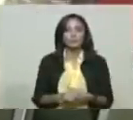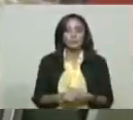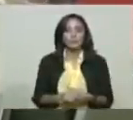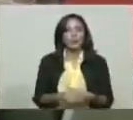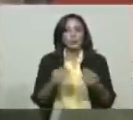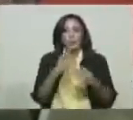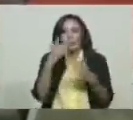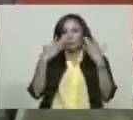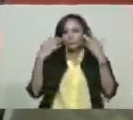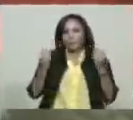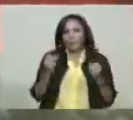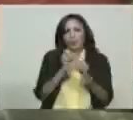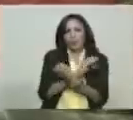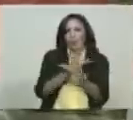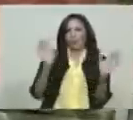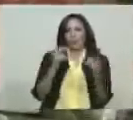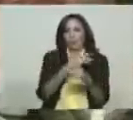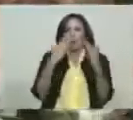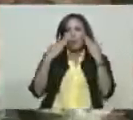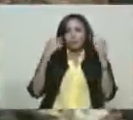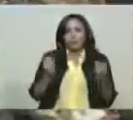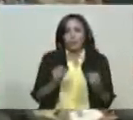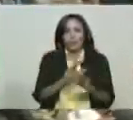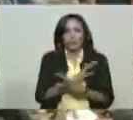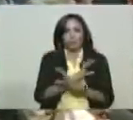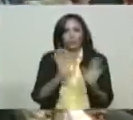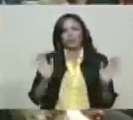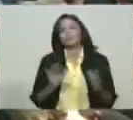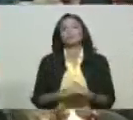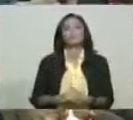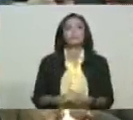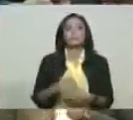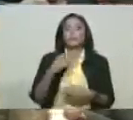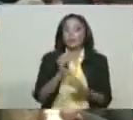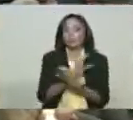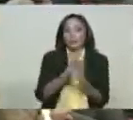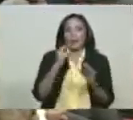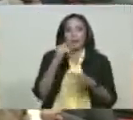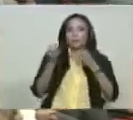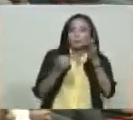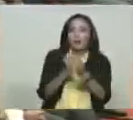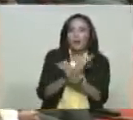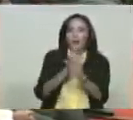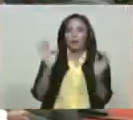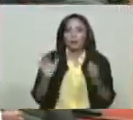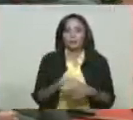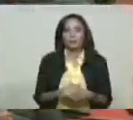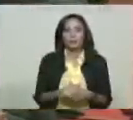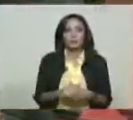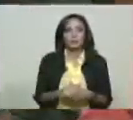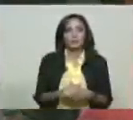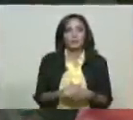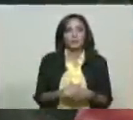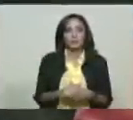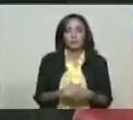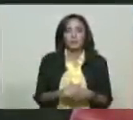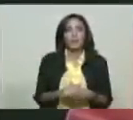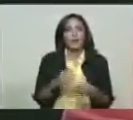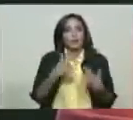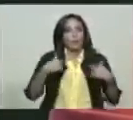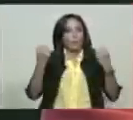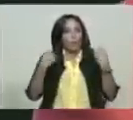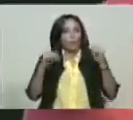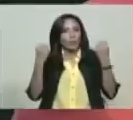seguro, más que seguro, que va a ser así. Por eso en el ejercicio de mis